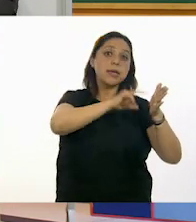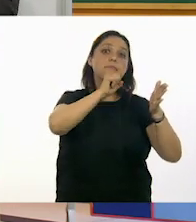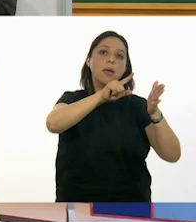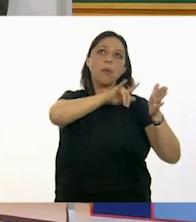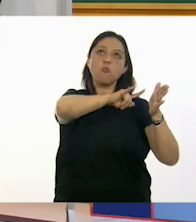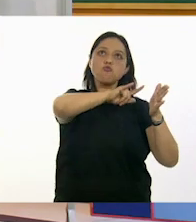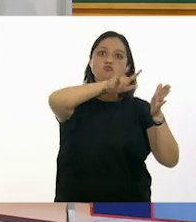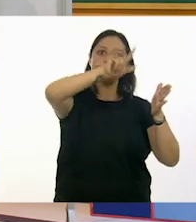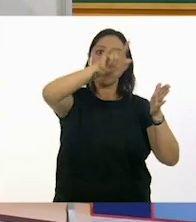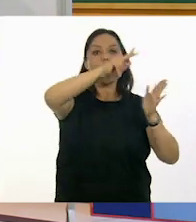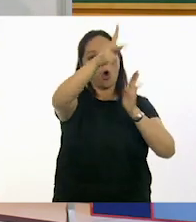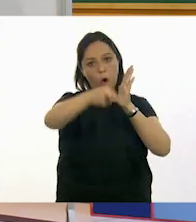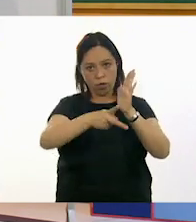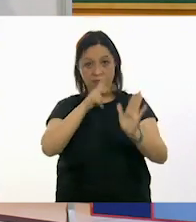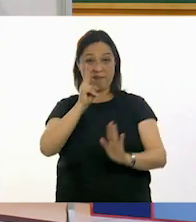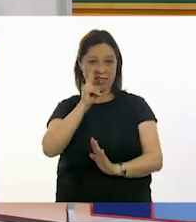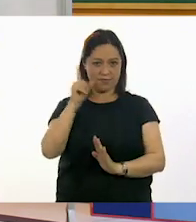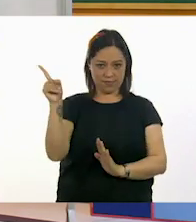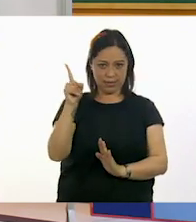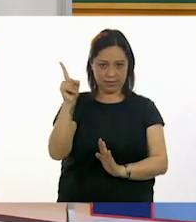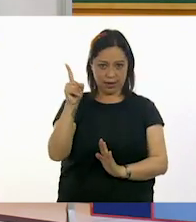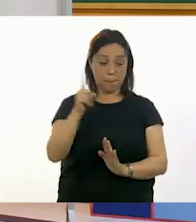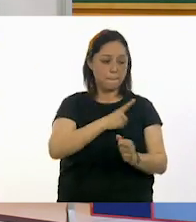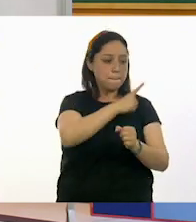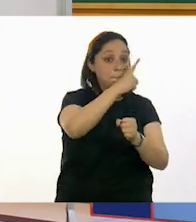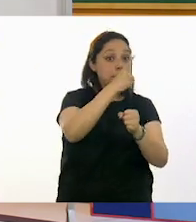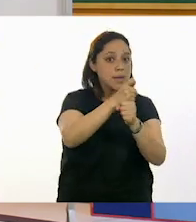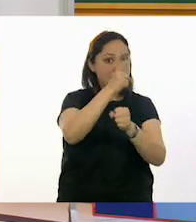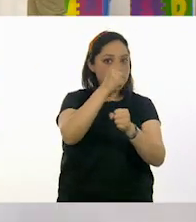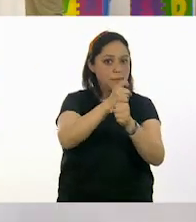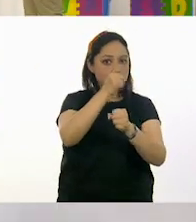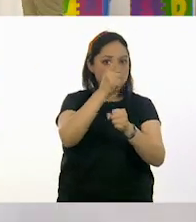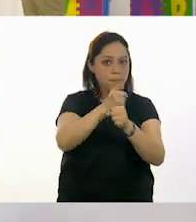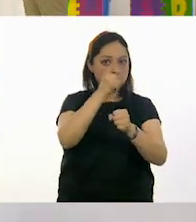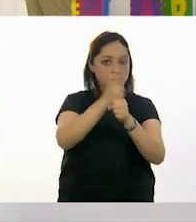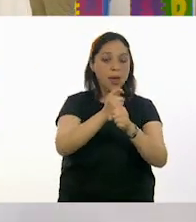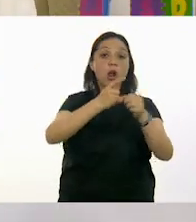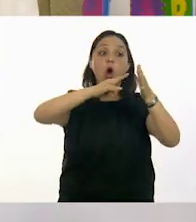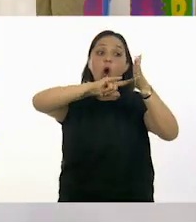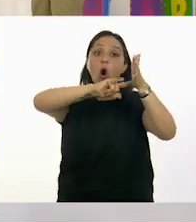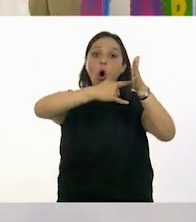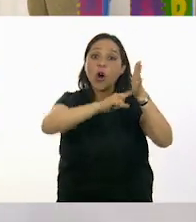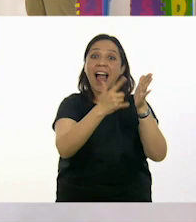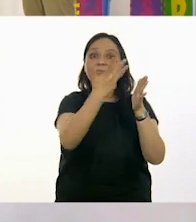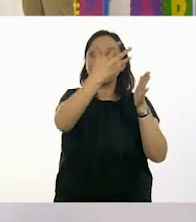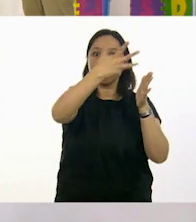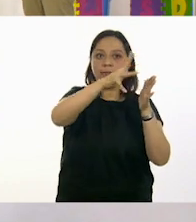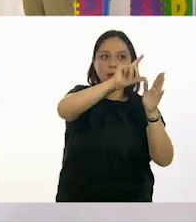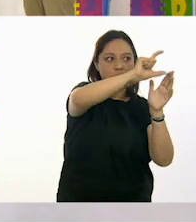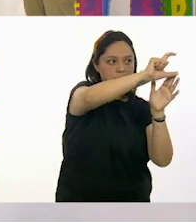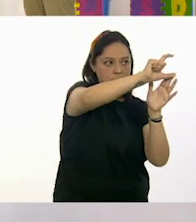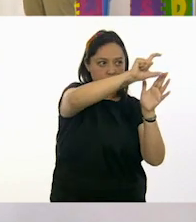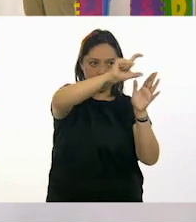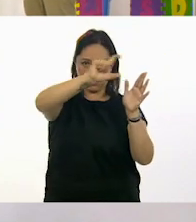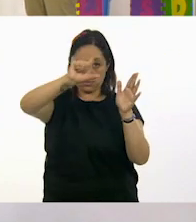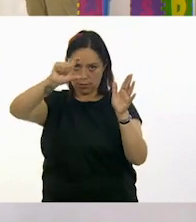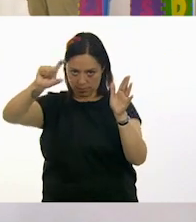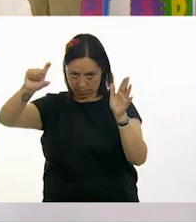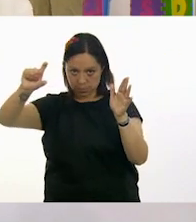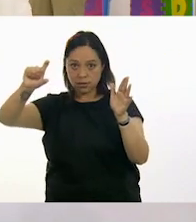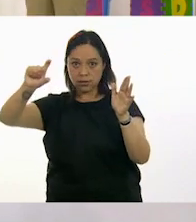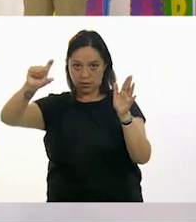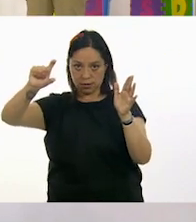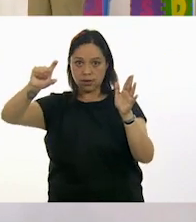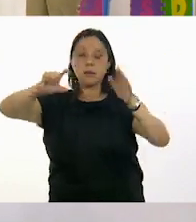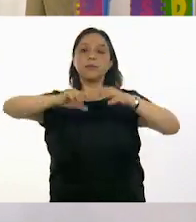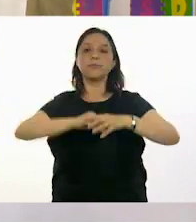a leer y vamos llenando primero nuestra fila de las 10 horas, que es como tal el orden que él tuvo al anotarlo?